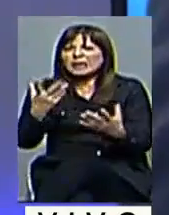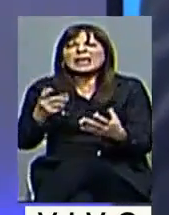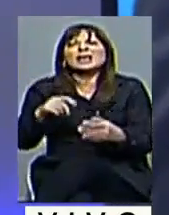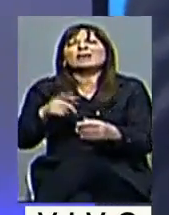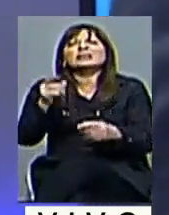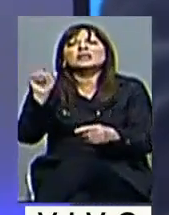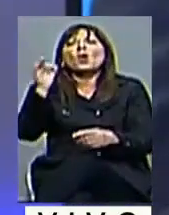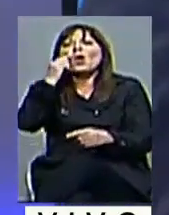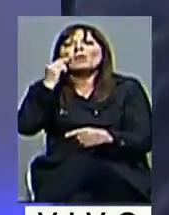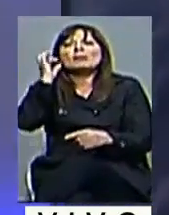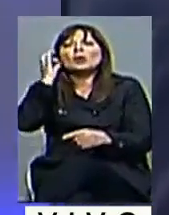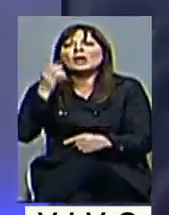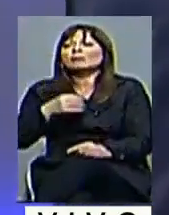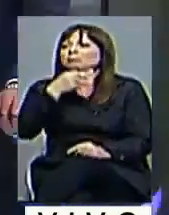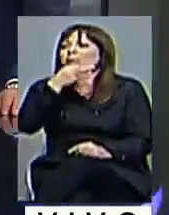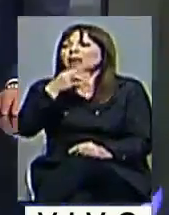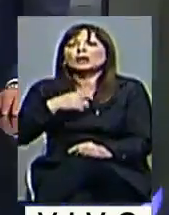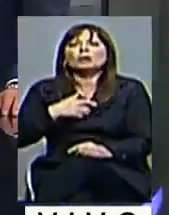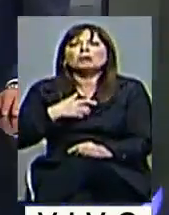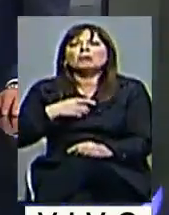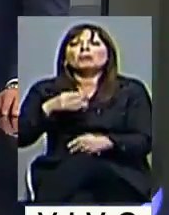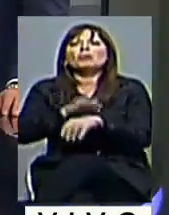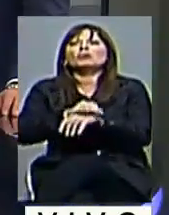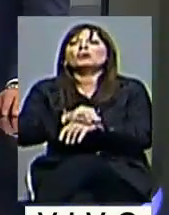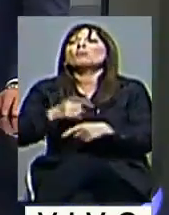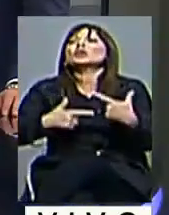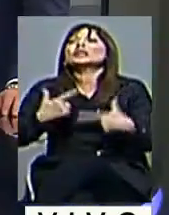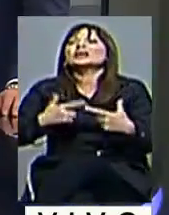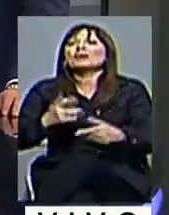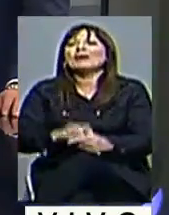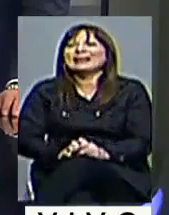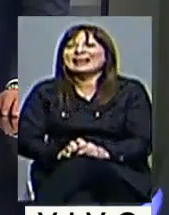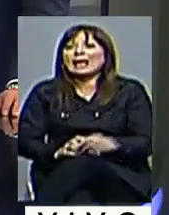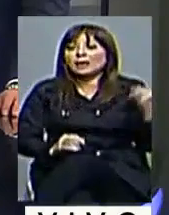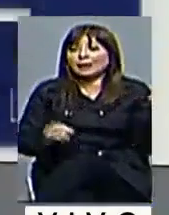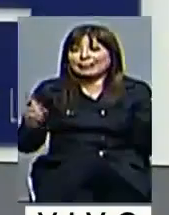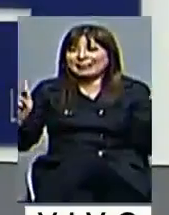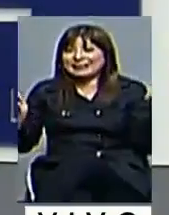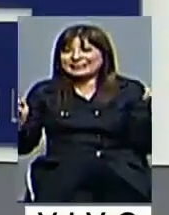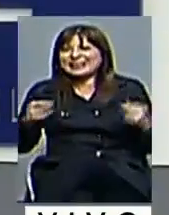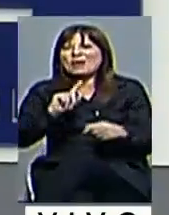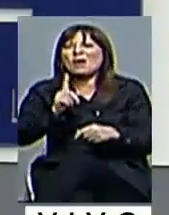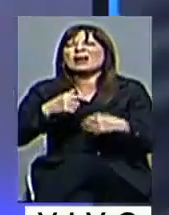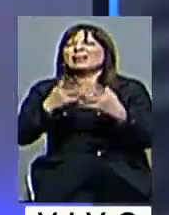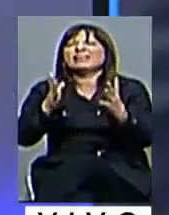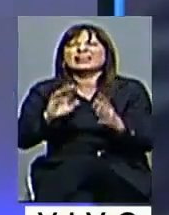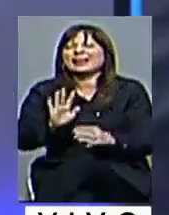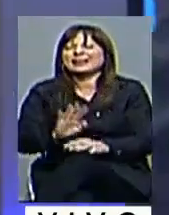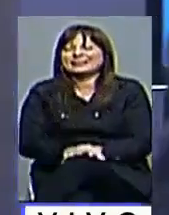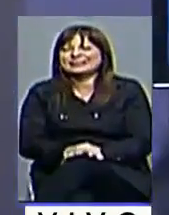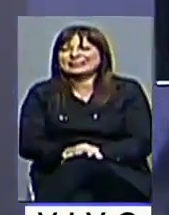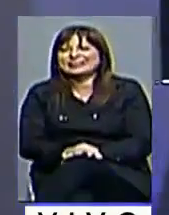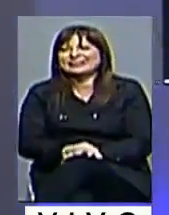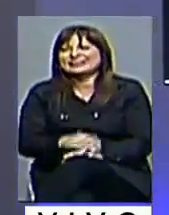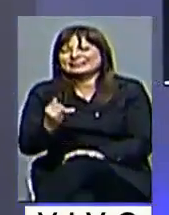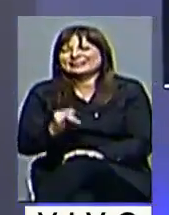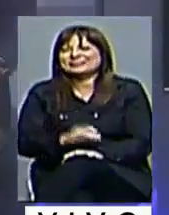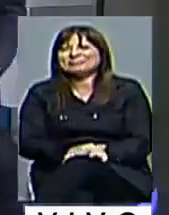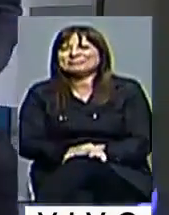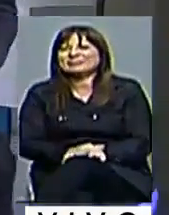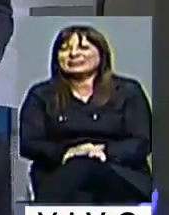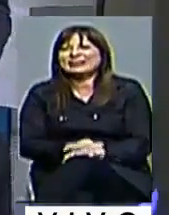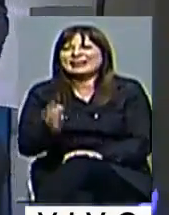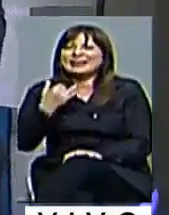Me dijo. Yo me refería al sexo. ¿Qué va a ser? ¿Si va a ser de izquierda o de derecha? Claro. No, va a ser libertario. Libertario, exactamente.